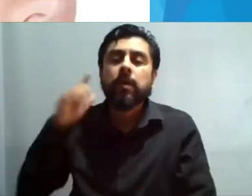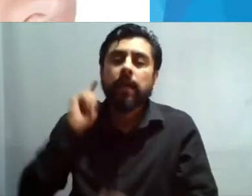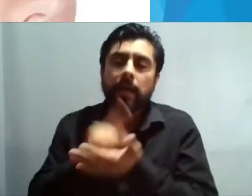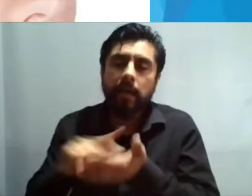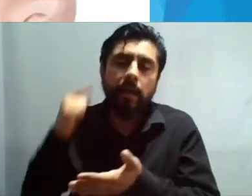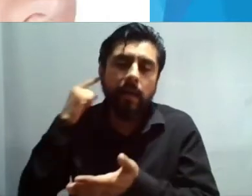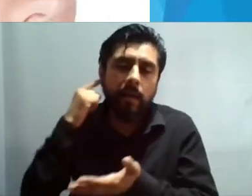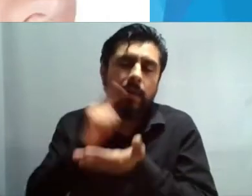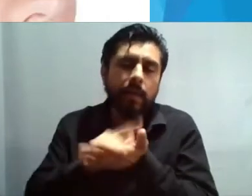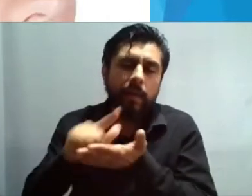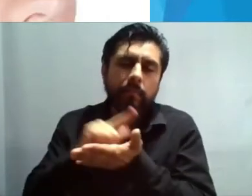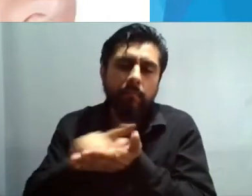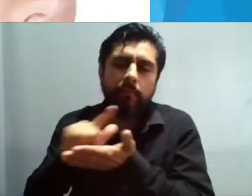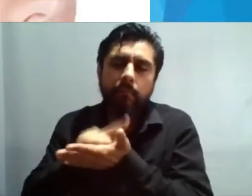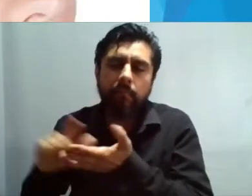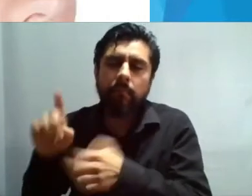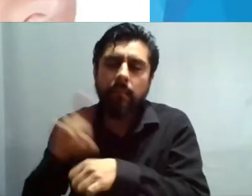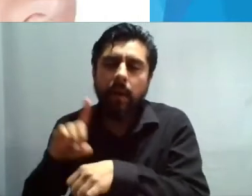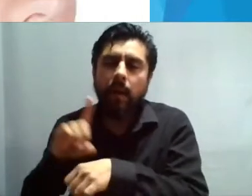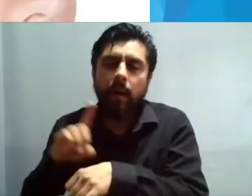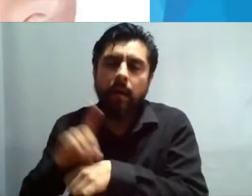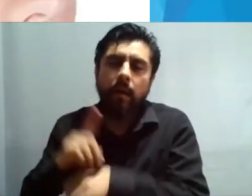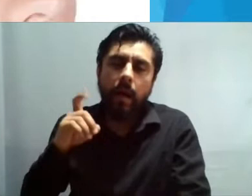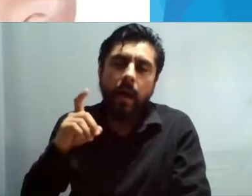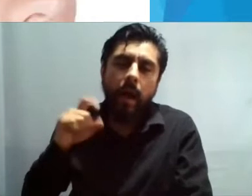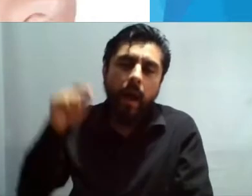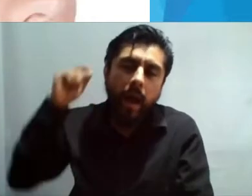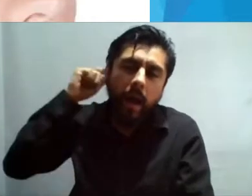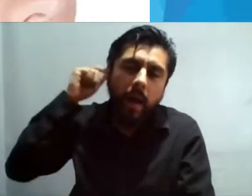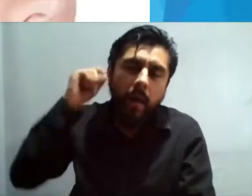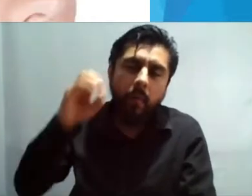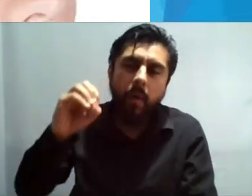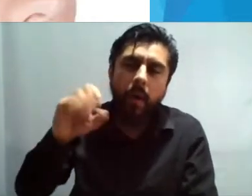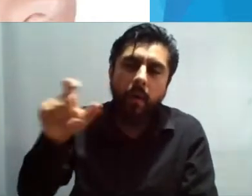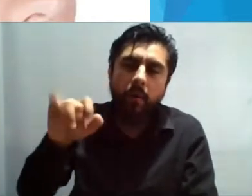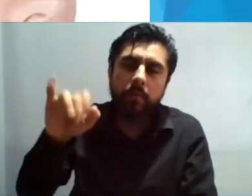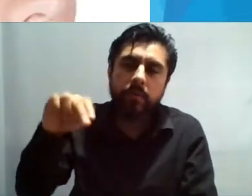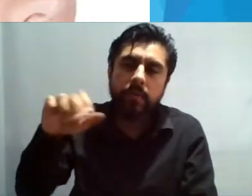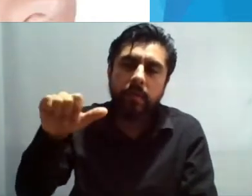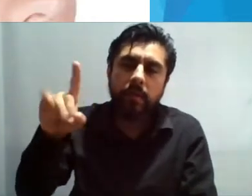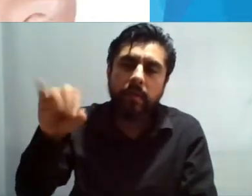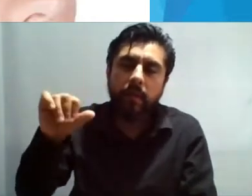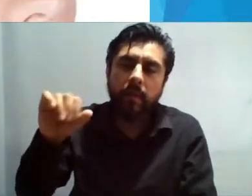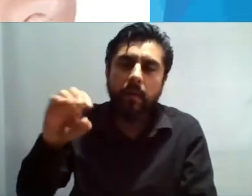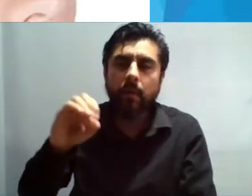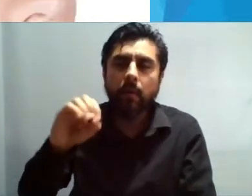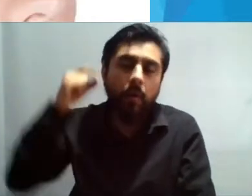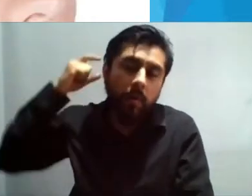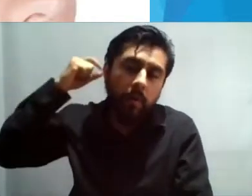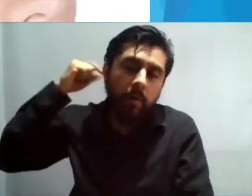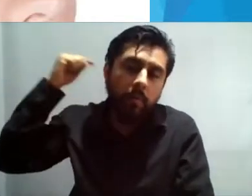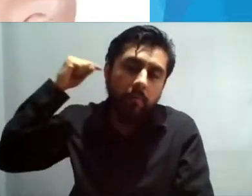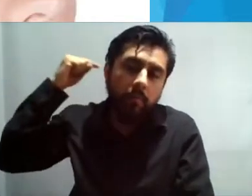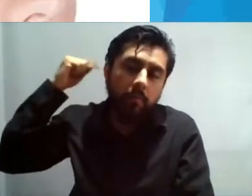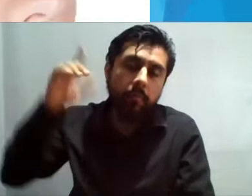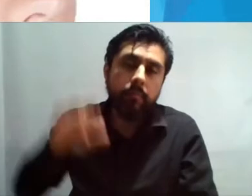oídos con gotitas, como con agua oxigenada, el agua oxigenada diluye el cerumen. Pero ¿qué es lo que pasa? Si acabamos